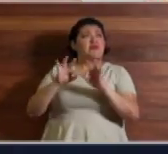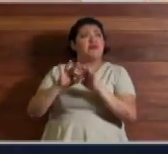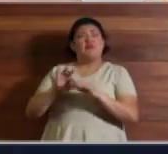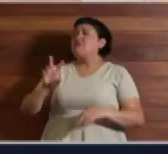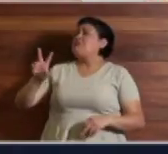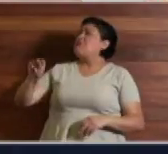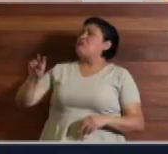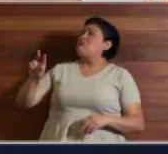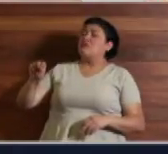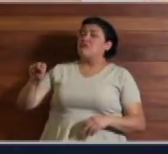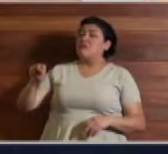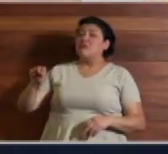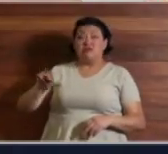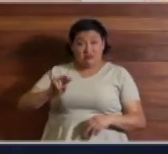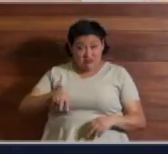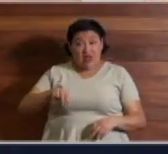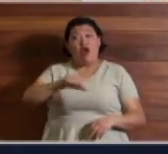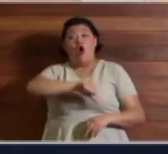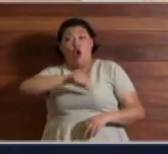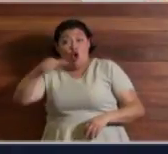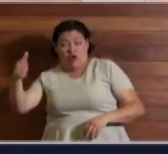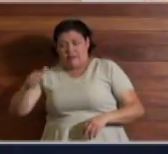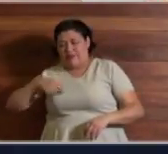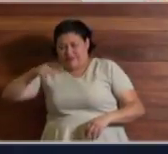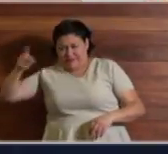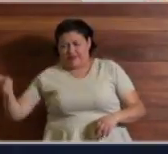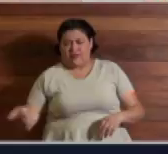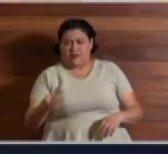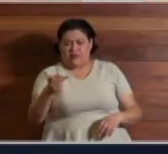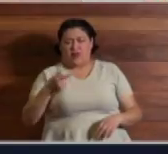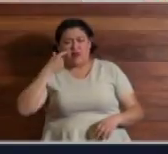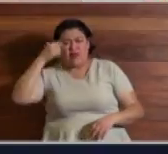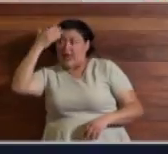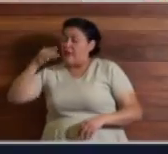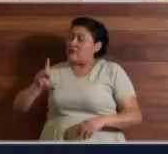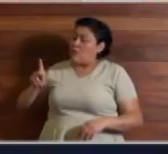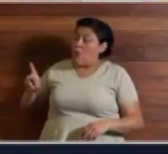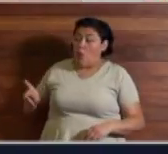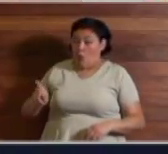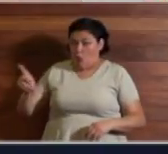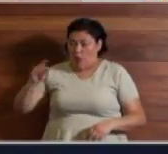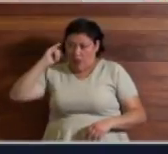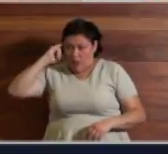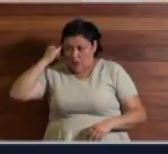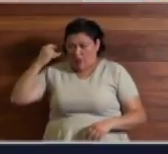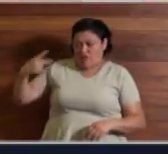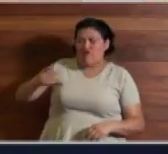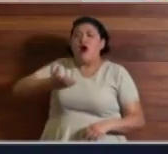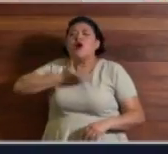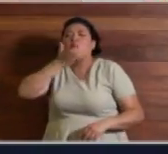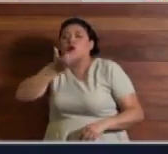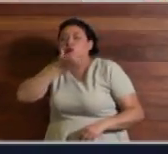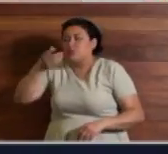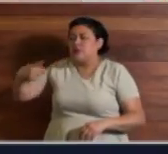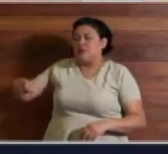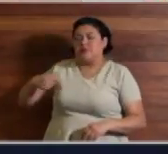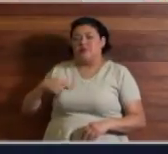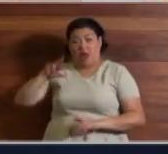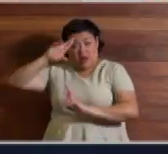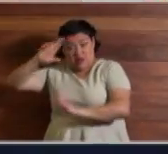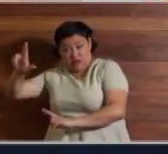dicen, 60% opina que los usos y costumbres deben ser respetados